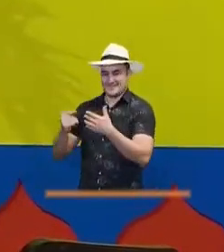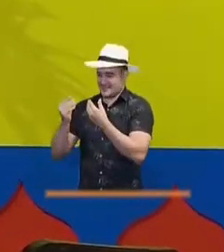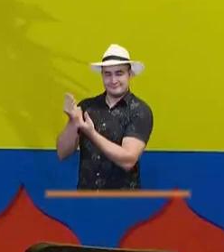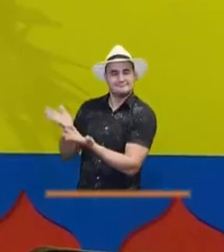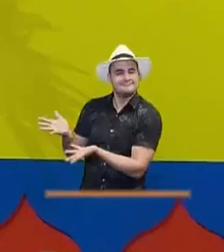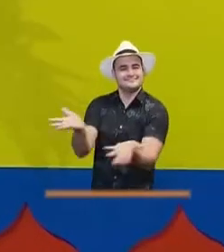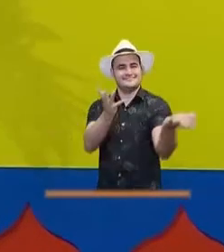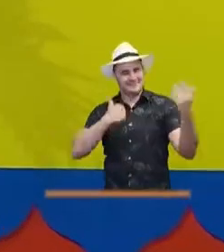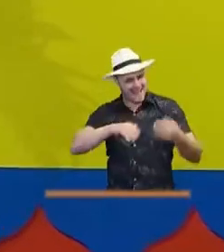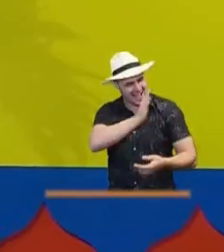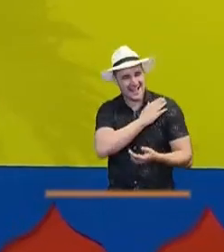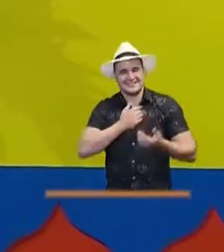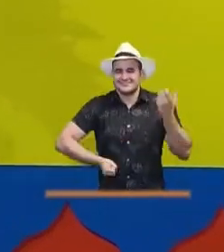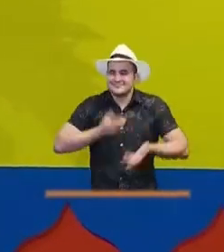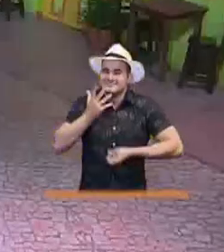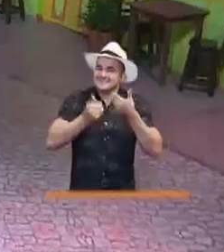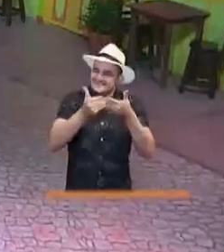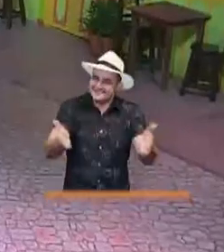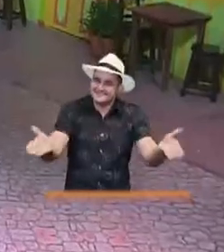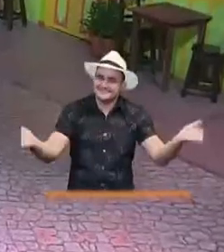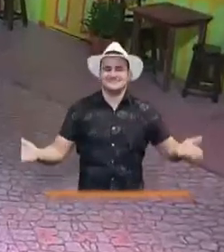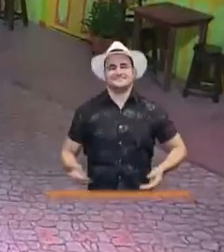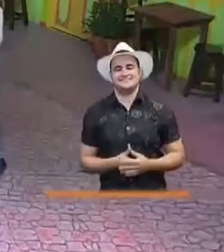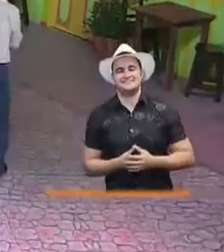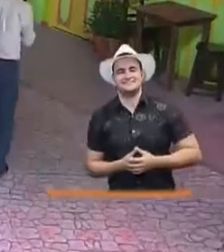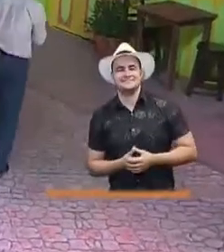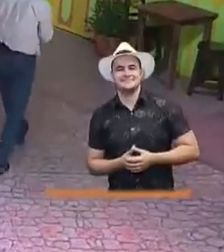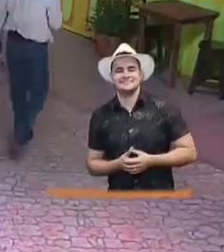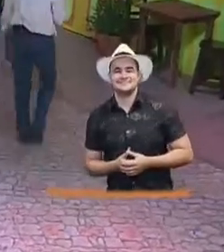Medellín: ¡Trove, trove, compañero!